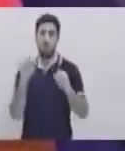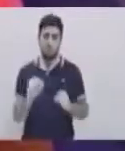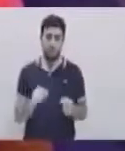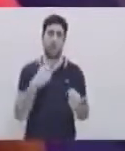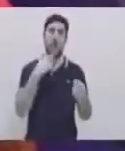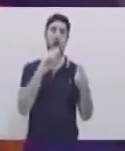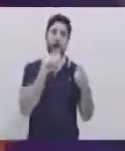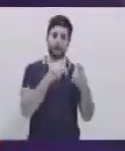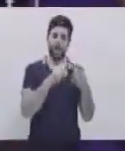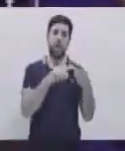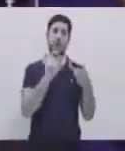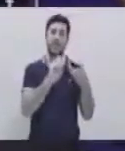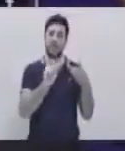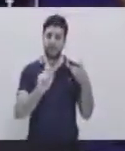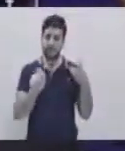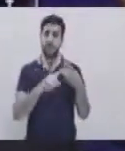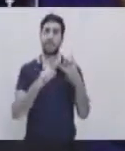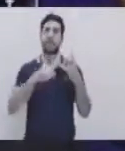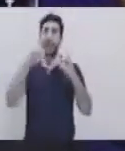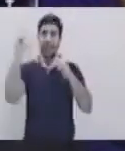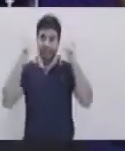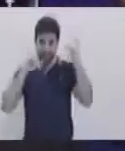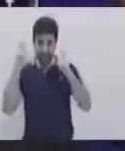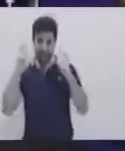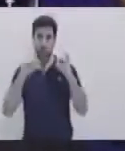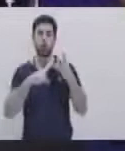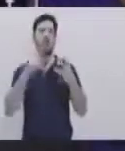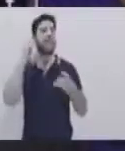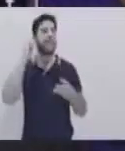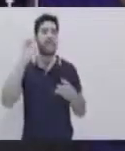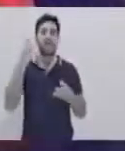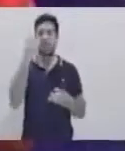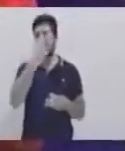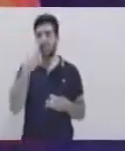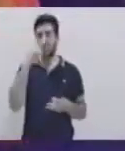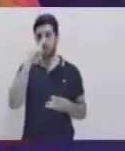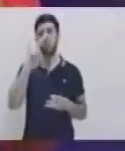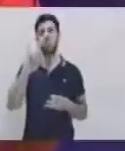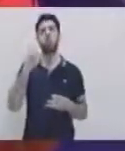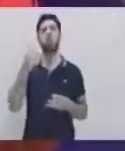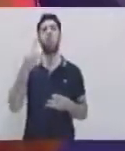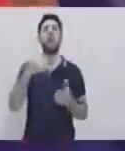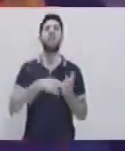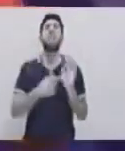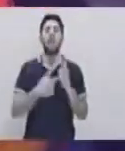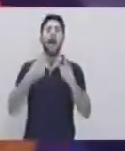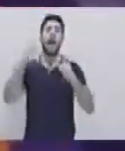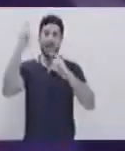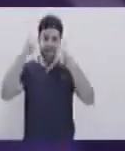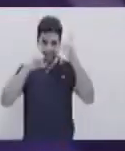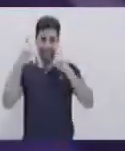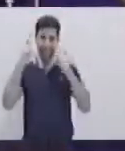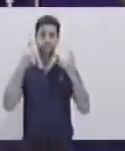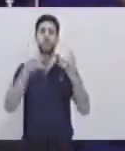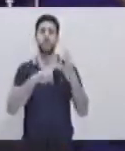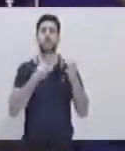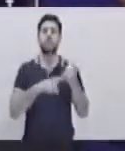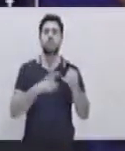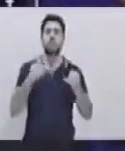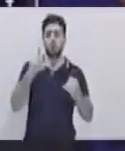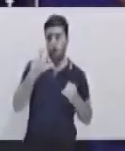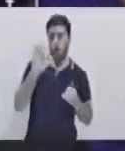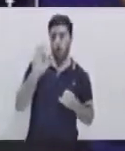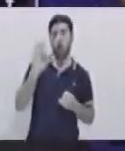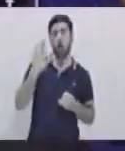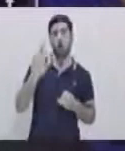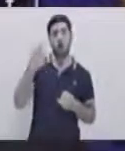oral, escrito, gestual. Cuando hablamos de gestual es con nuestro rostro, y corporal,